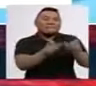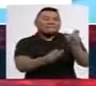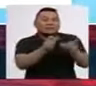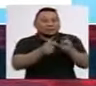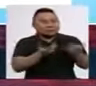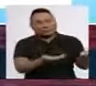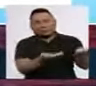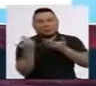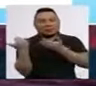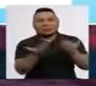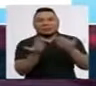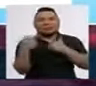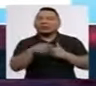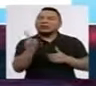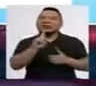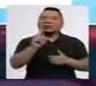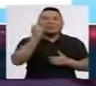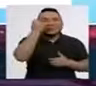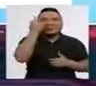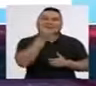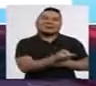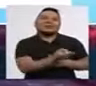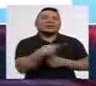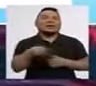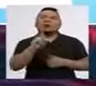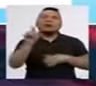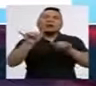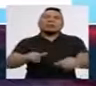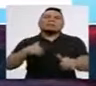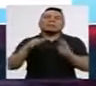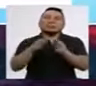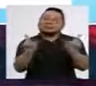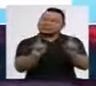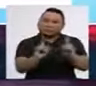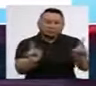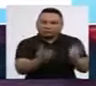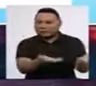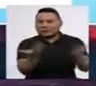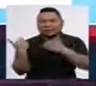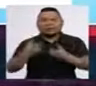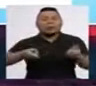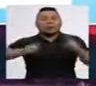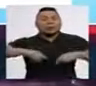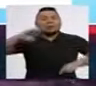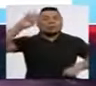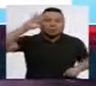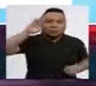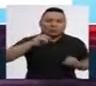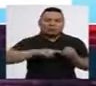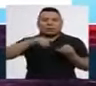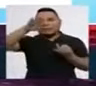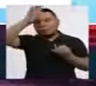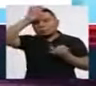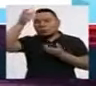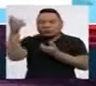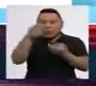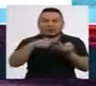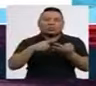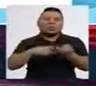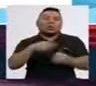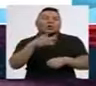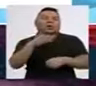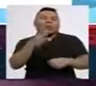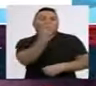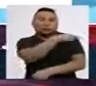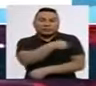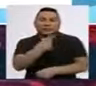lo que estamos haciendo es por su seguridad. Cuando los bomberos, cuando la policía, cuando la gente de salud, ¿no?, les dice